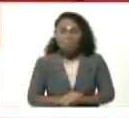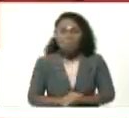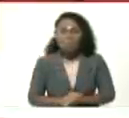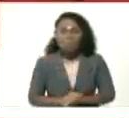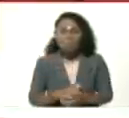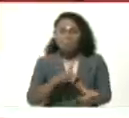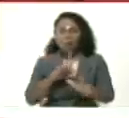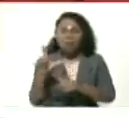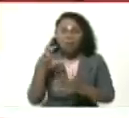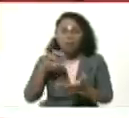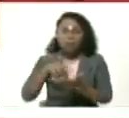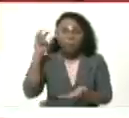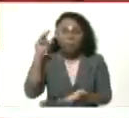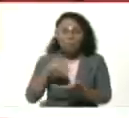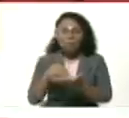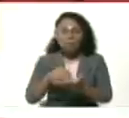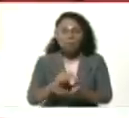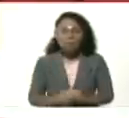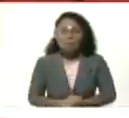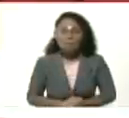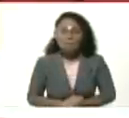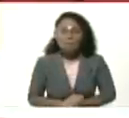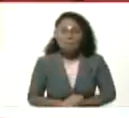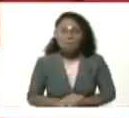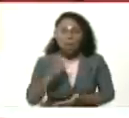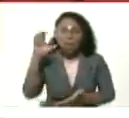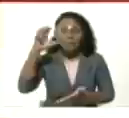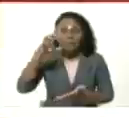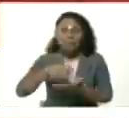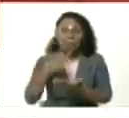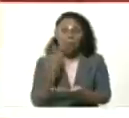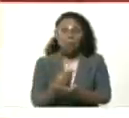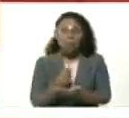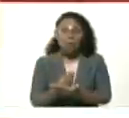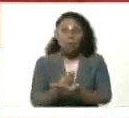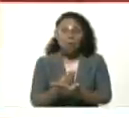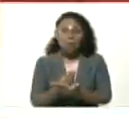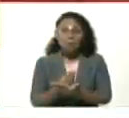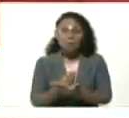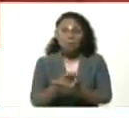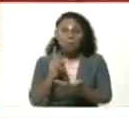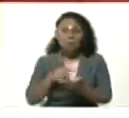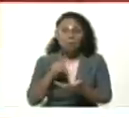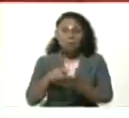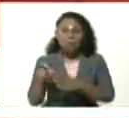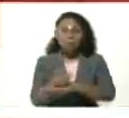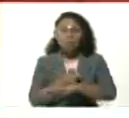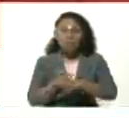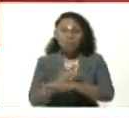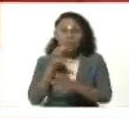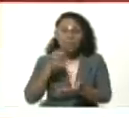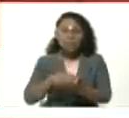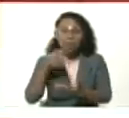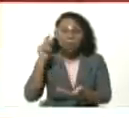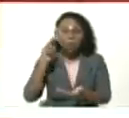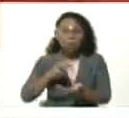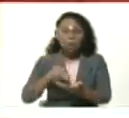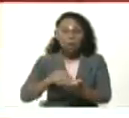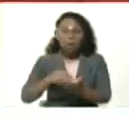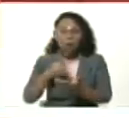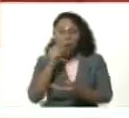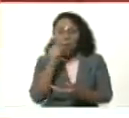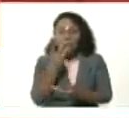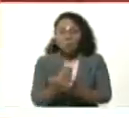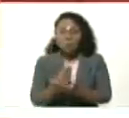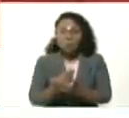Listo el estado Miranda. Estado Monagas, candidato a la gobernación del estado Monagas, el compatriota